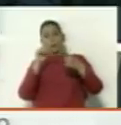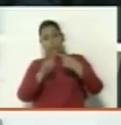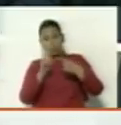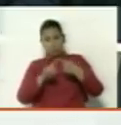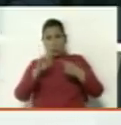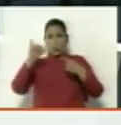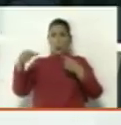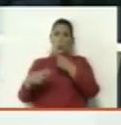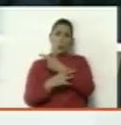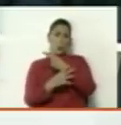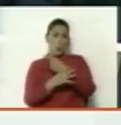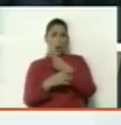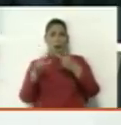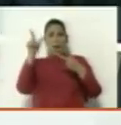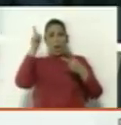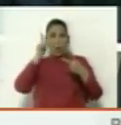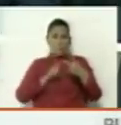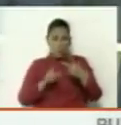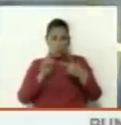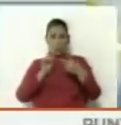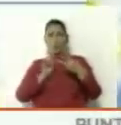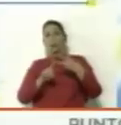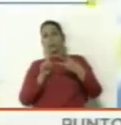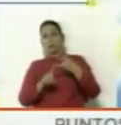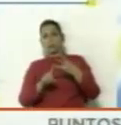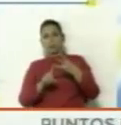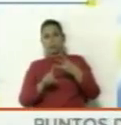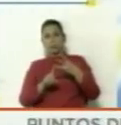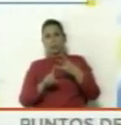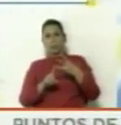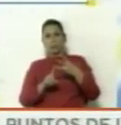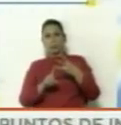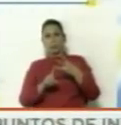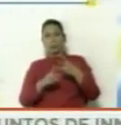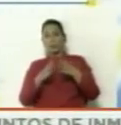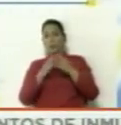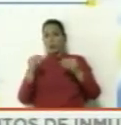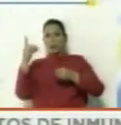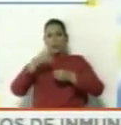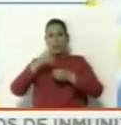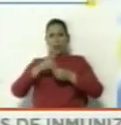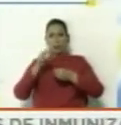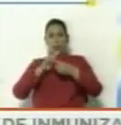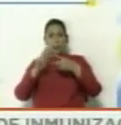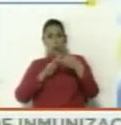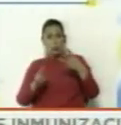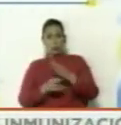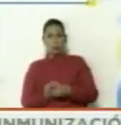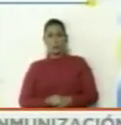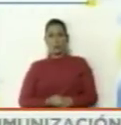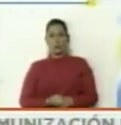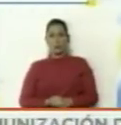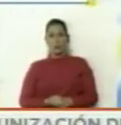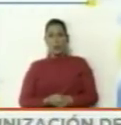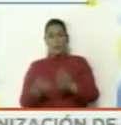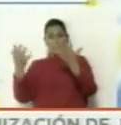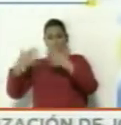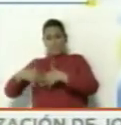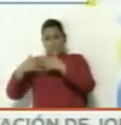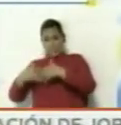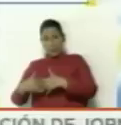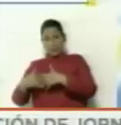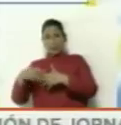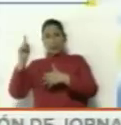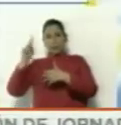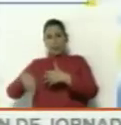a Leopoldo López. Era quien le pasaba a Leopoldo López los datos de los recursos que la empresa Rosneft, a través de la